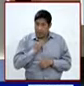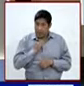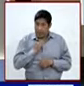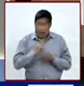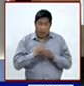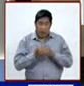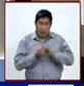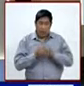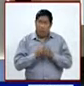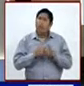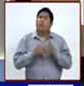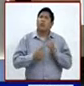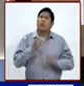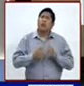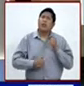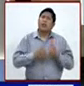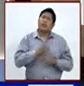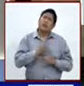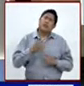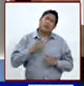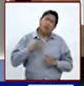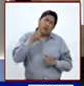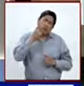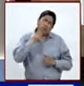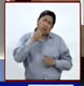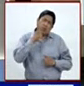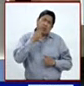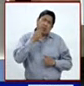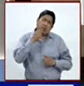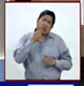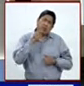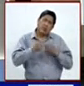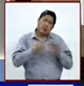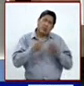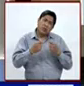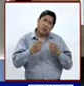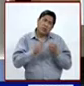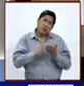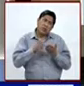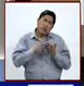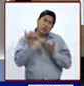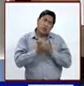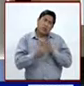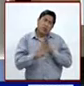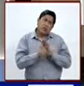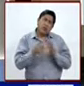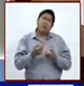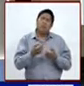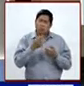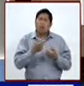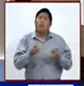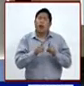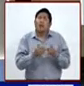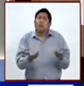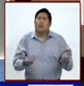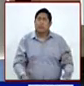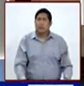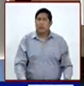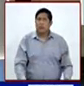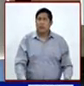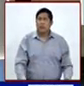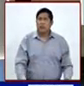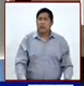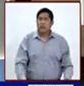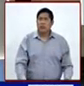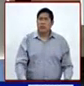detalles. ¿Cuál de las parlamentarias presentó? ¿Qué dicen sobre en torno al tratamiento de este proyecto de ley? ¿Para cuándo? Buenas noches.